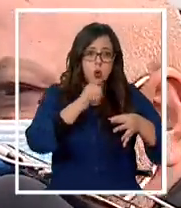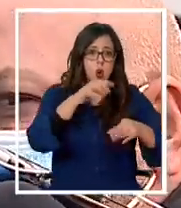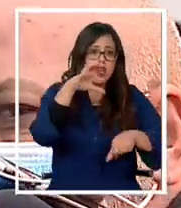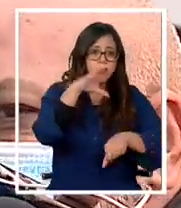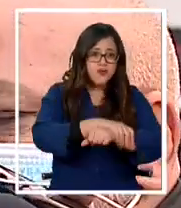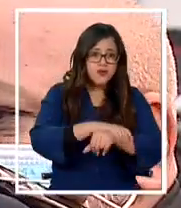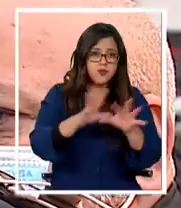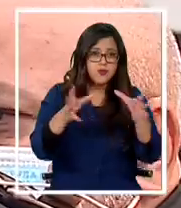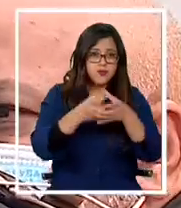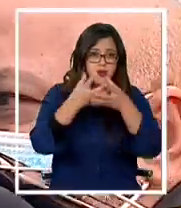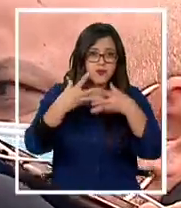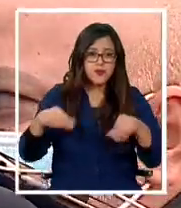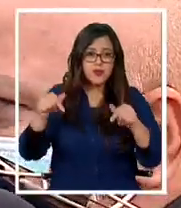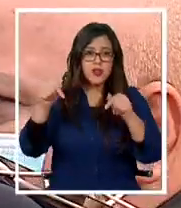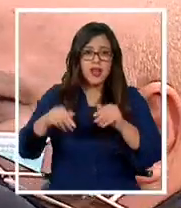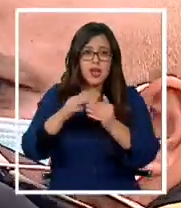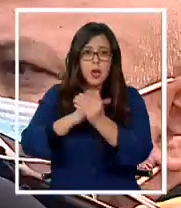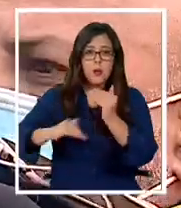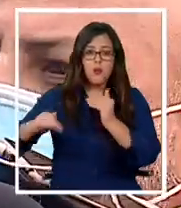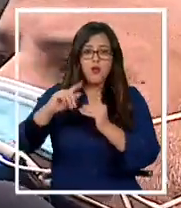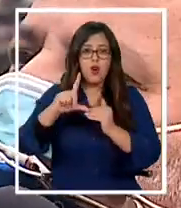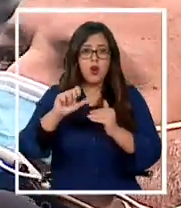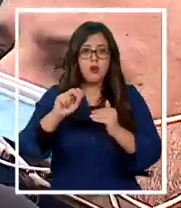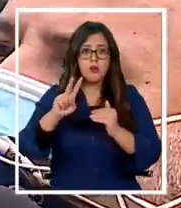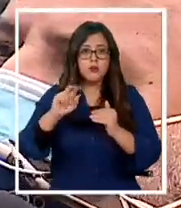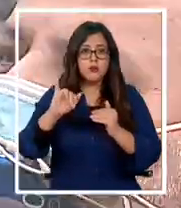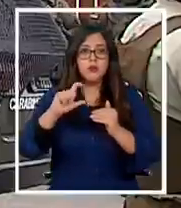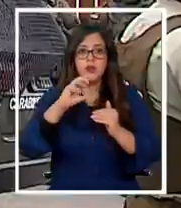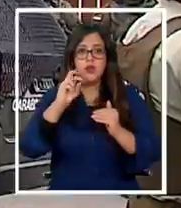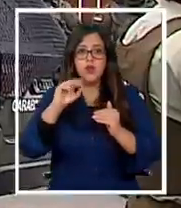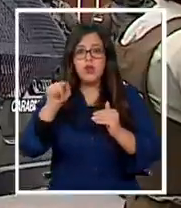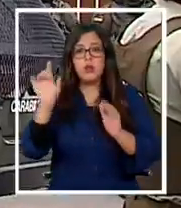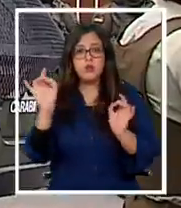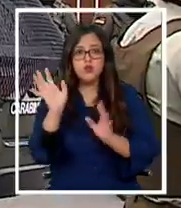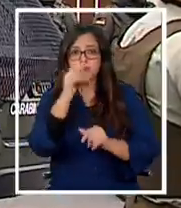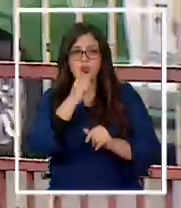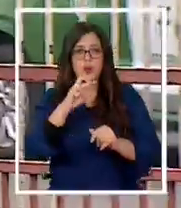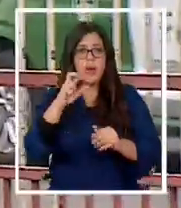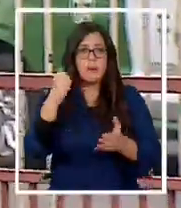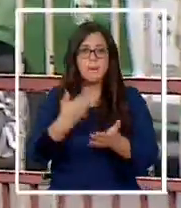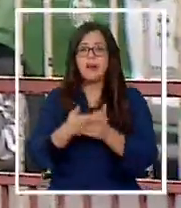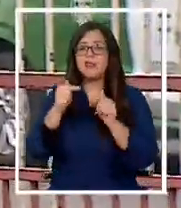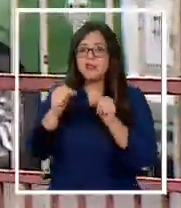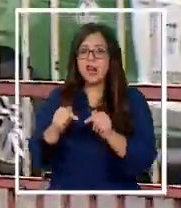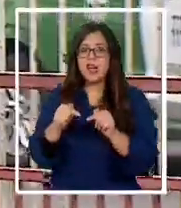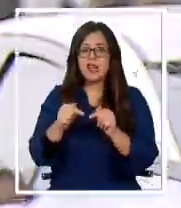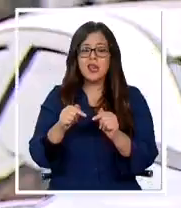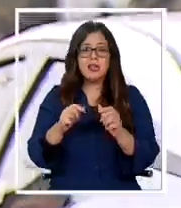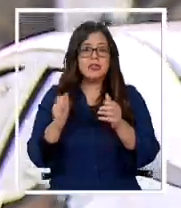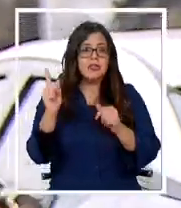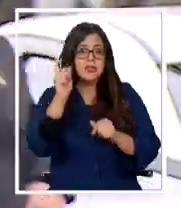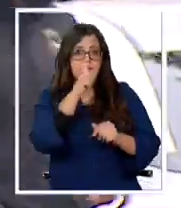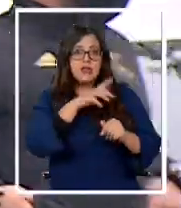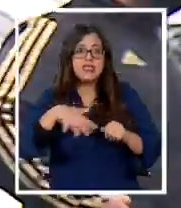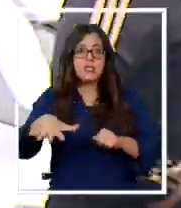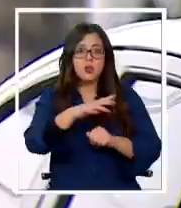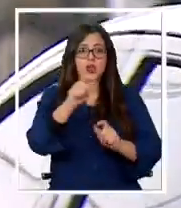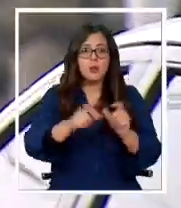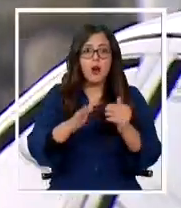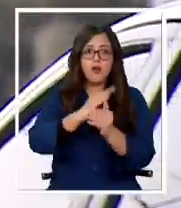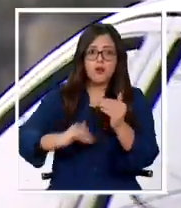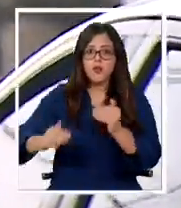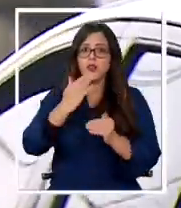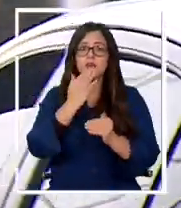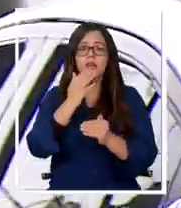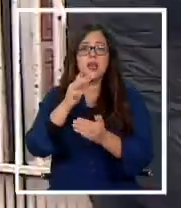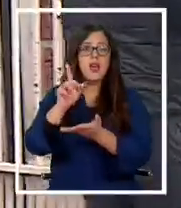bandas, en la población La Victoria no va a haber paz. Momentos tensos en la población La Victoria, tanto en vecinos como